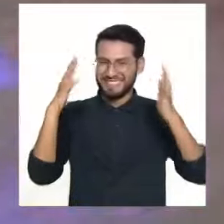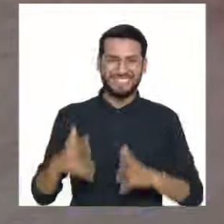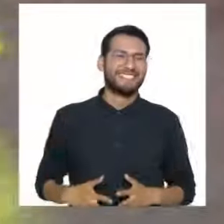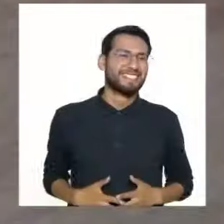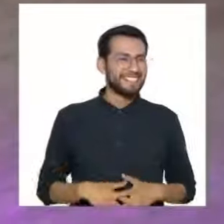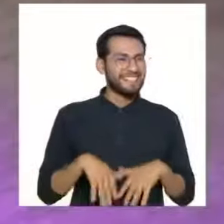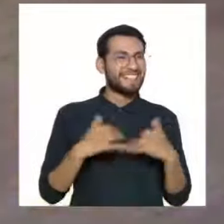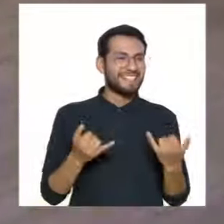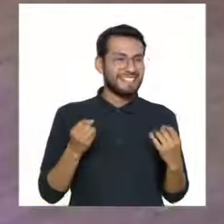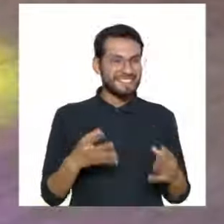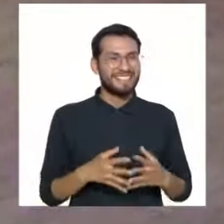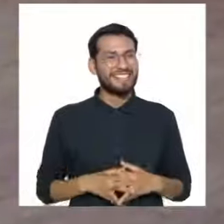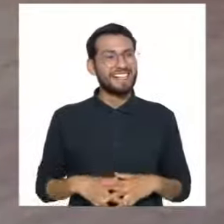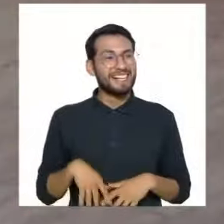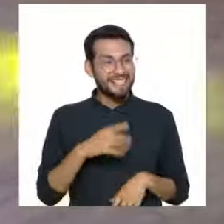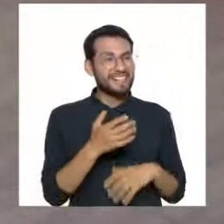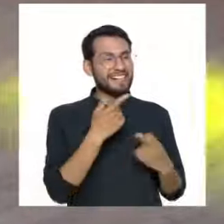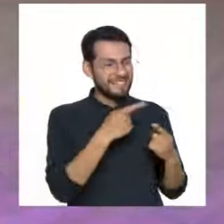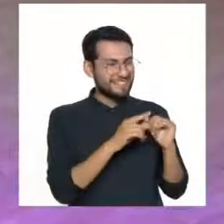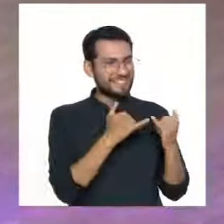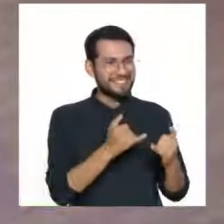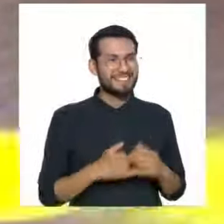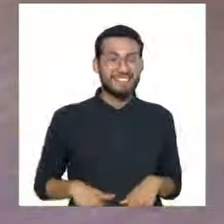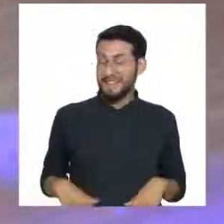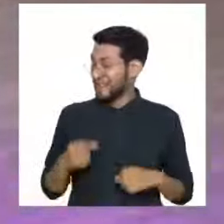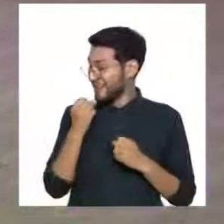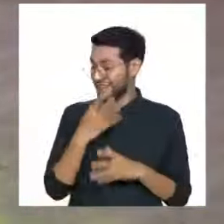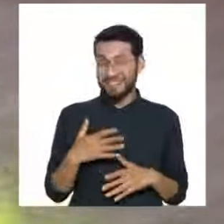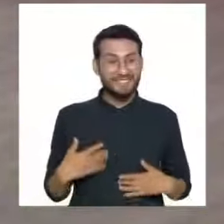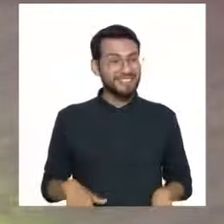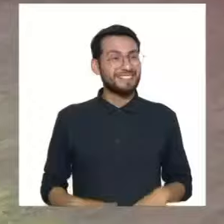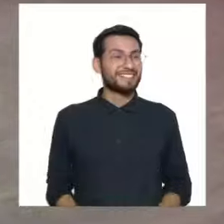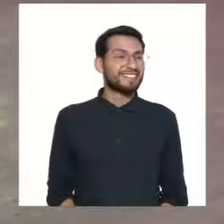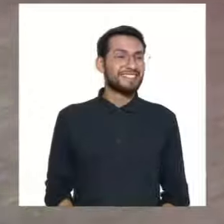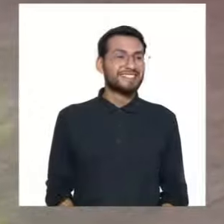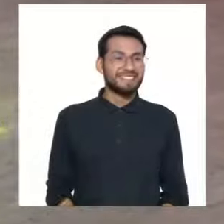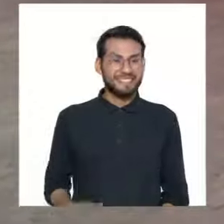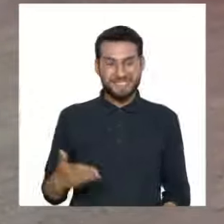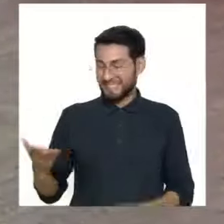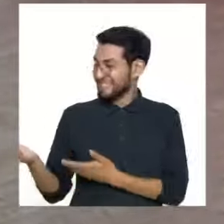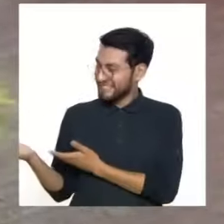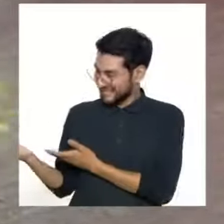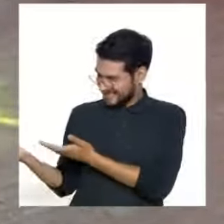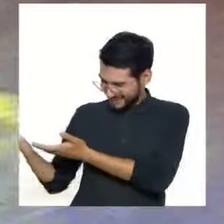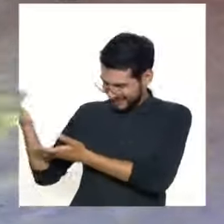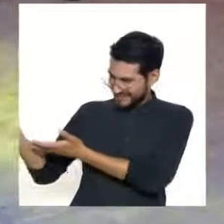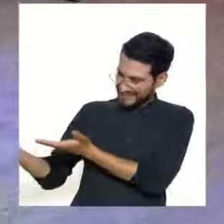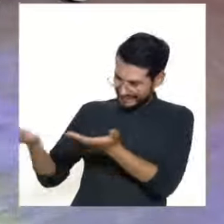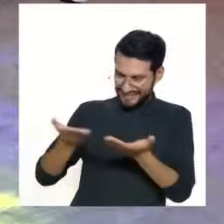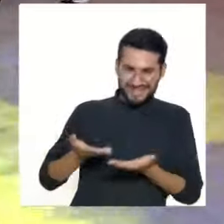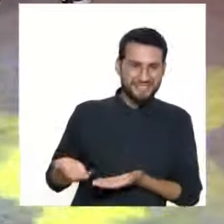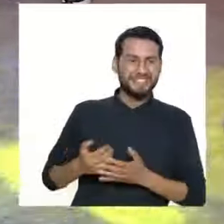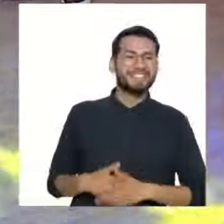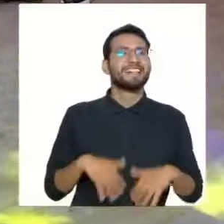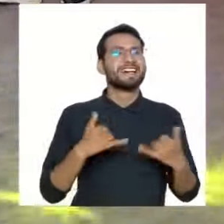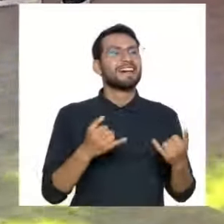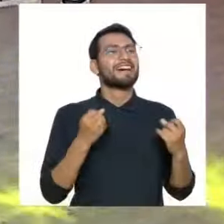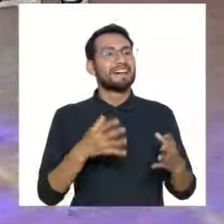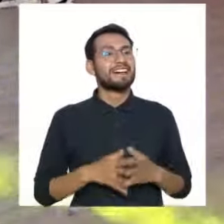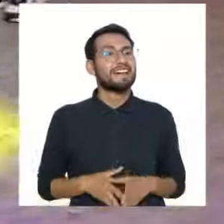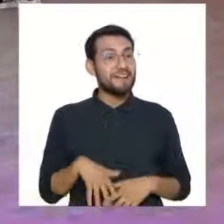ahí est hemos hecho un paso diferente buenísimo un aplauso para silvita por favor Cómo te ha